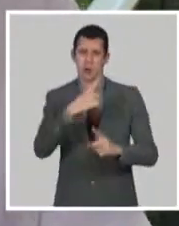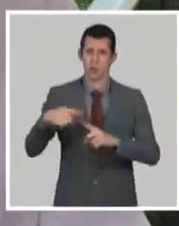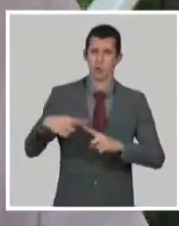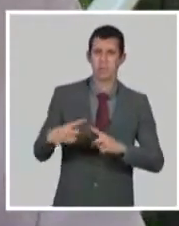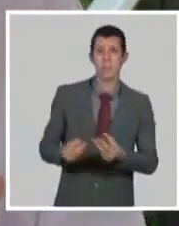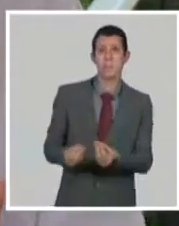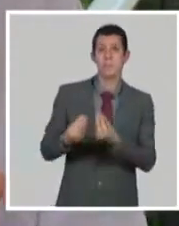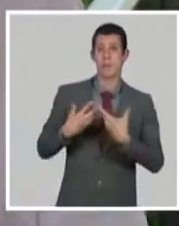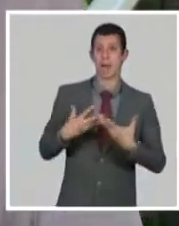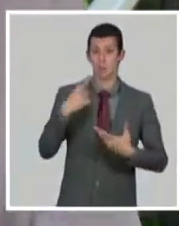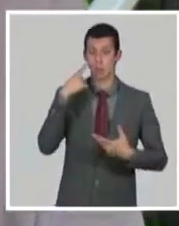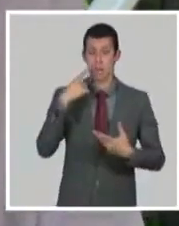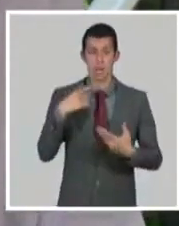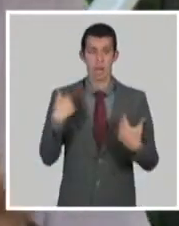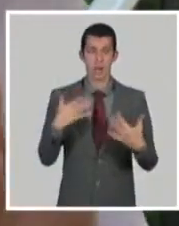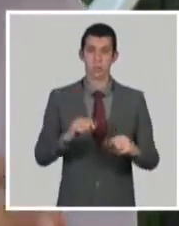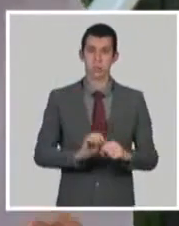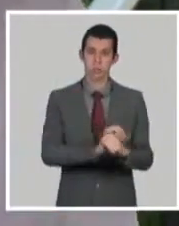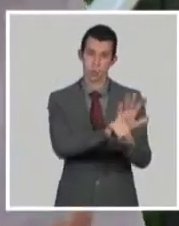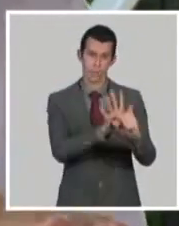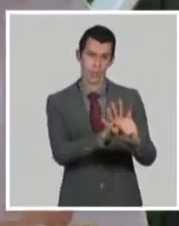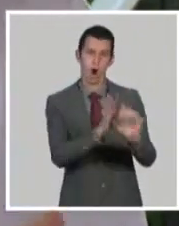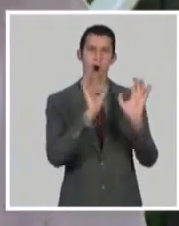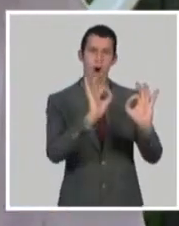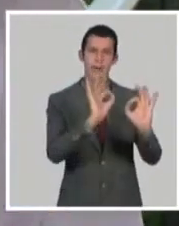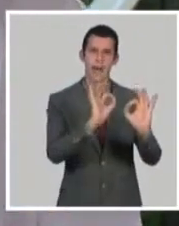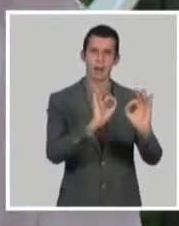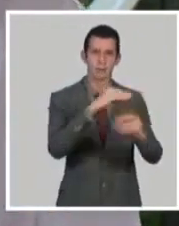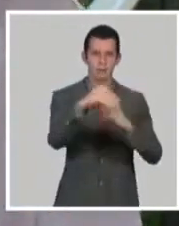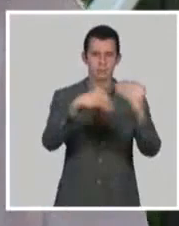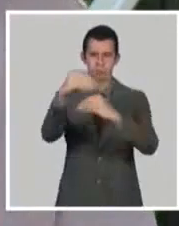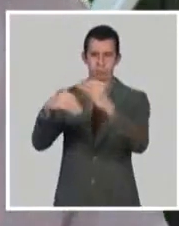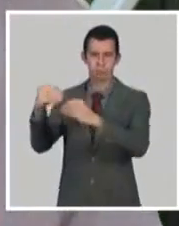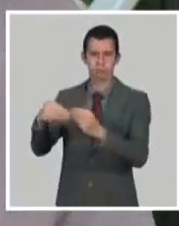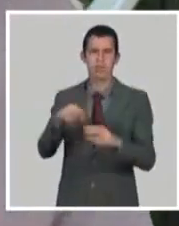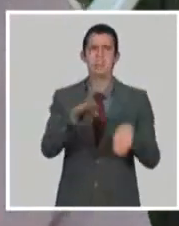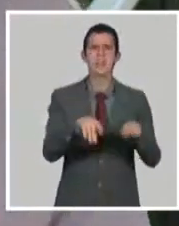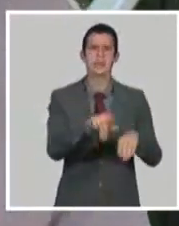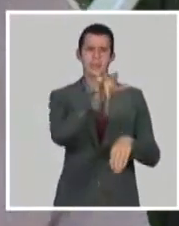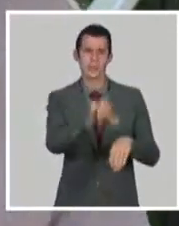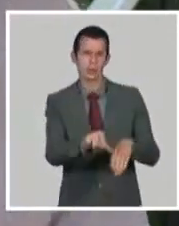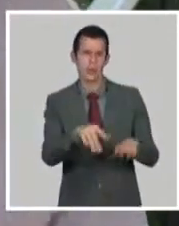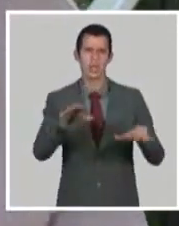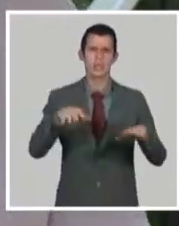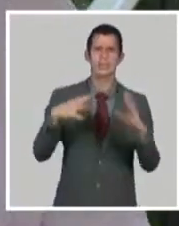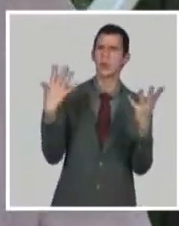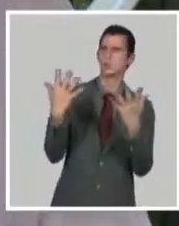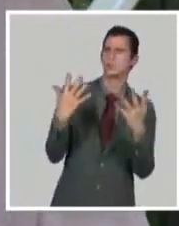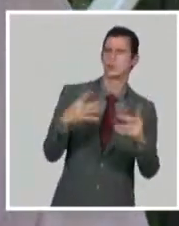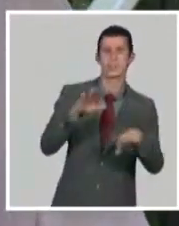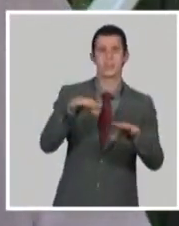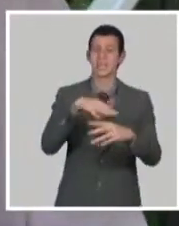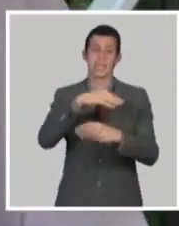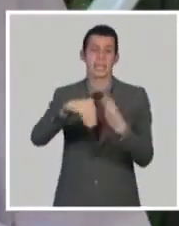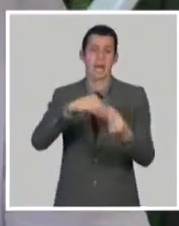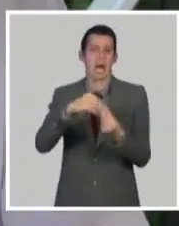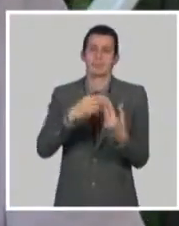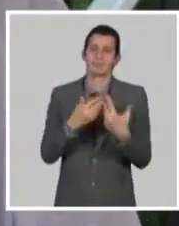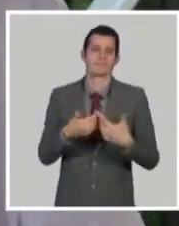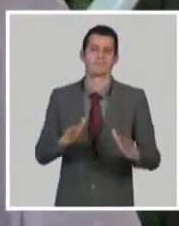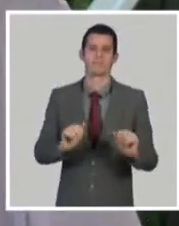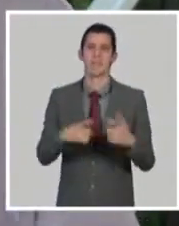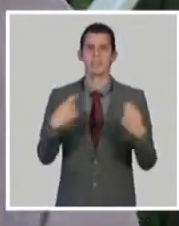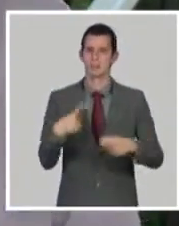mutar, cómo prepararnos tecnológicamente desde la dimensión estratégica para tener las herramientas que nos permitan